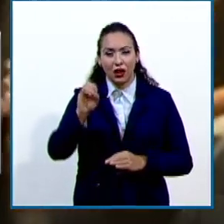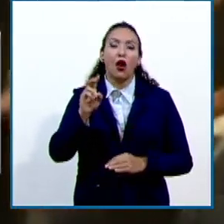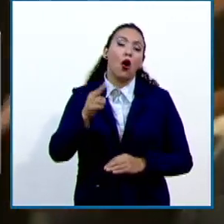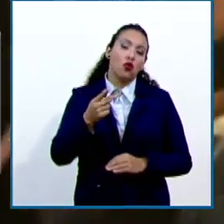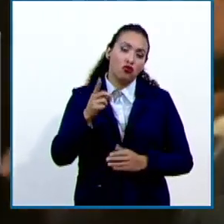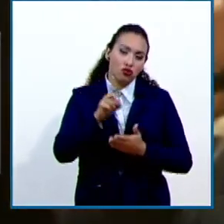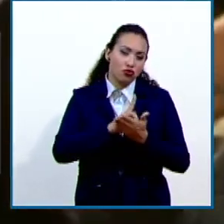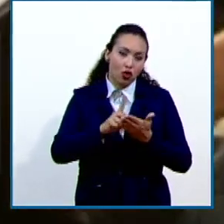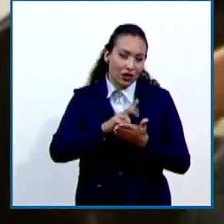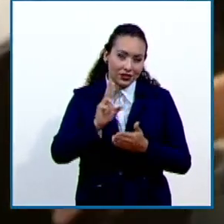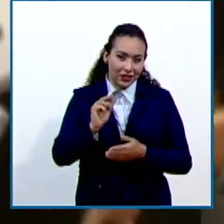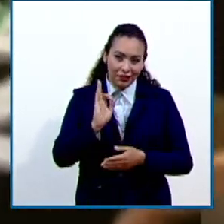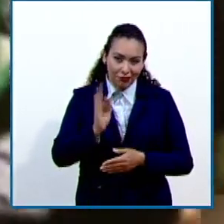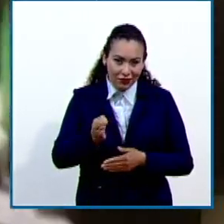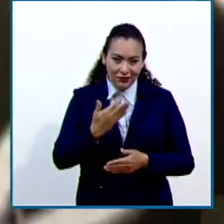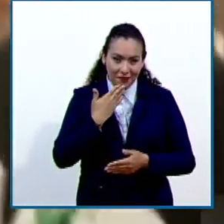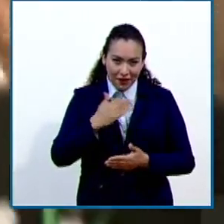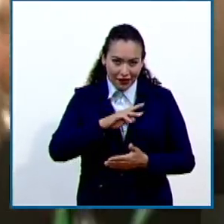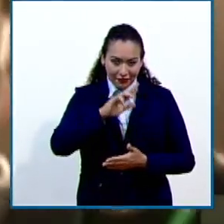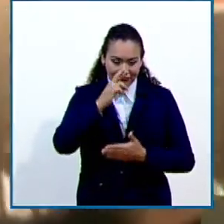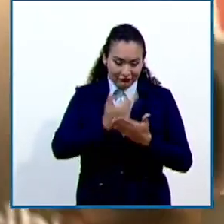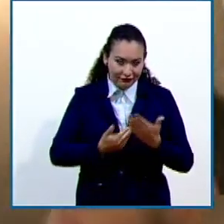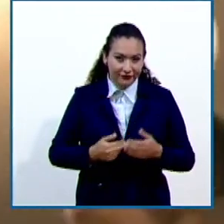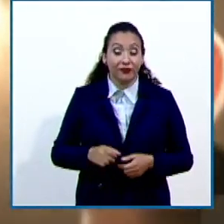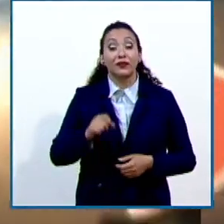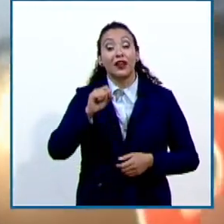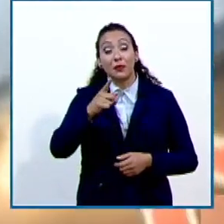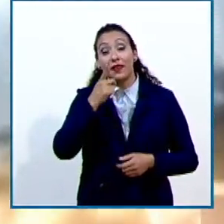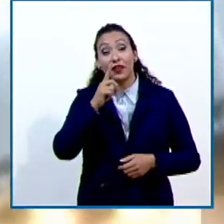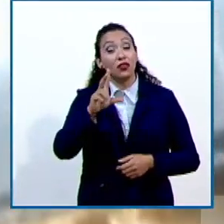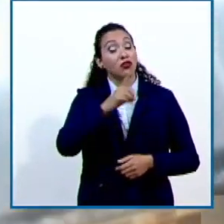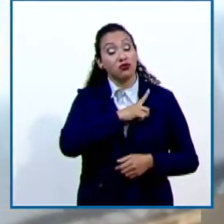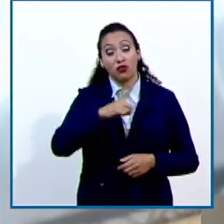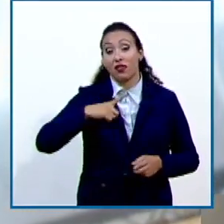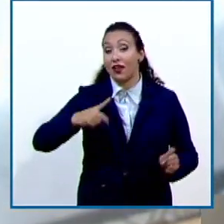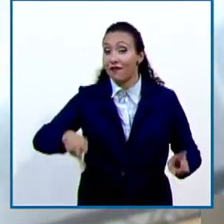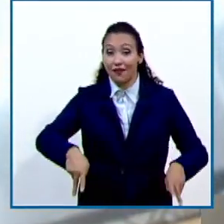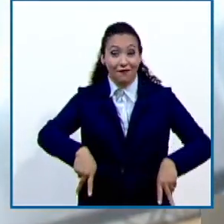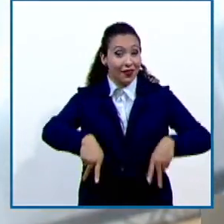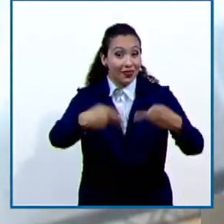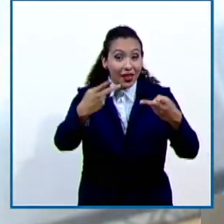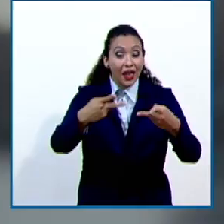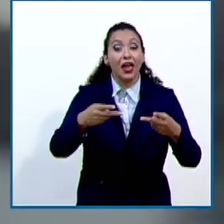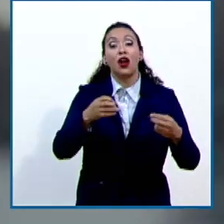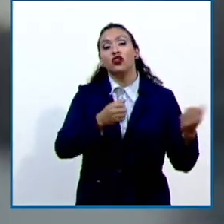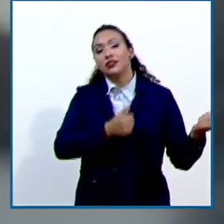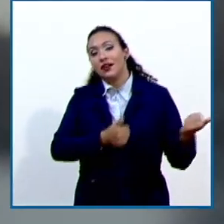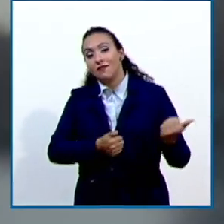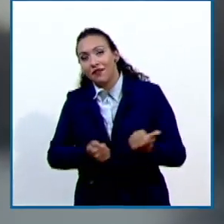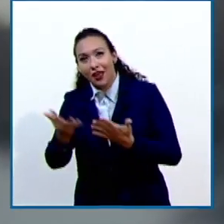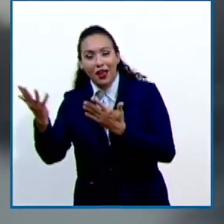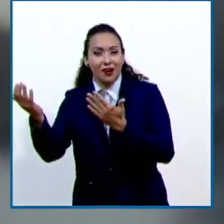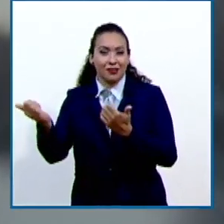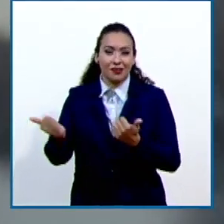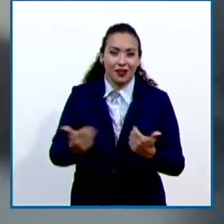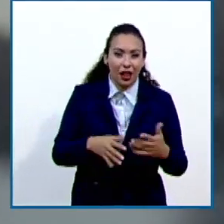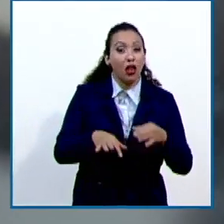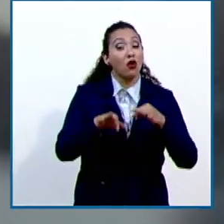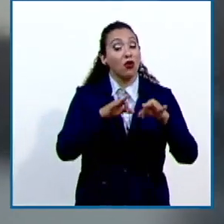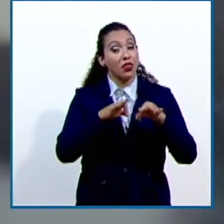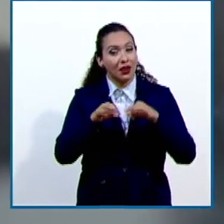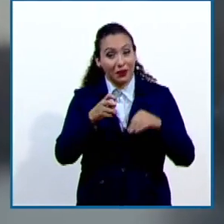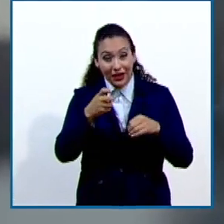no autorizadas. También prohíbe la profesión, industria, comercio interior o exterior, trabajo o cualquier otra de